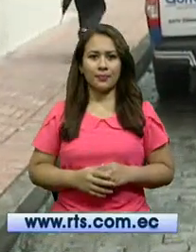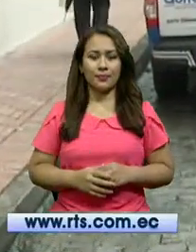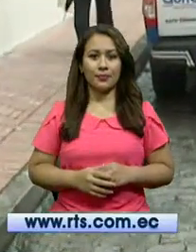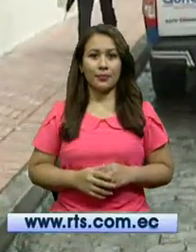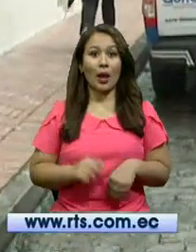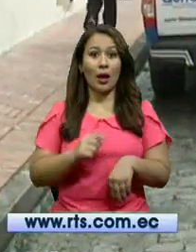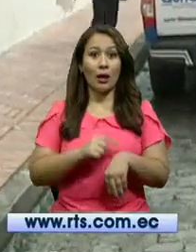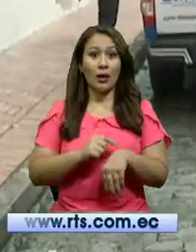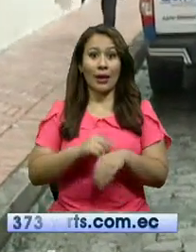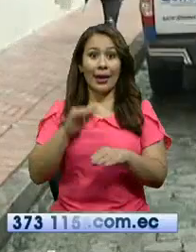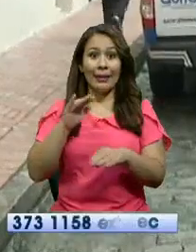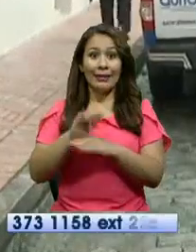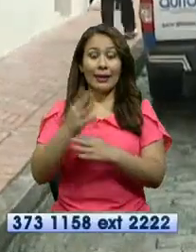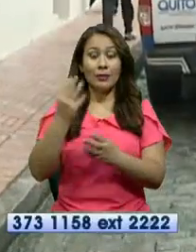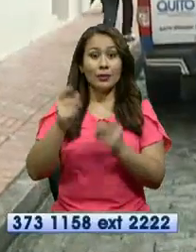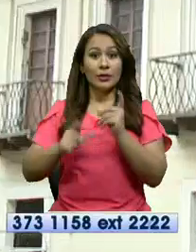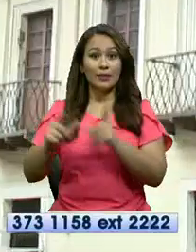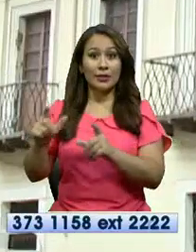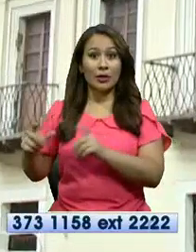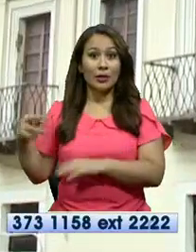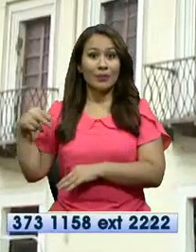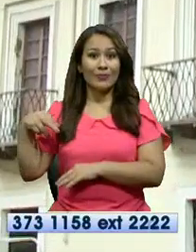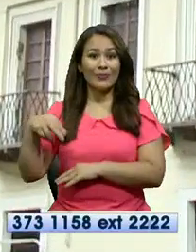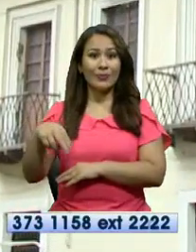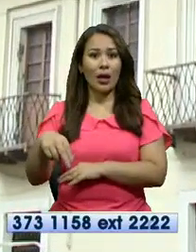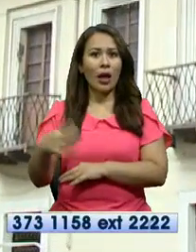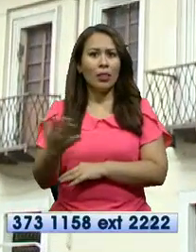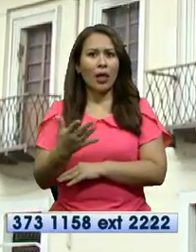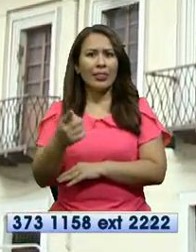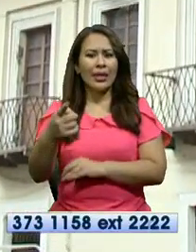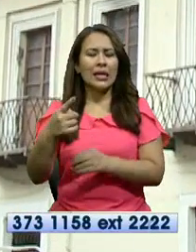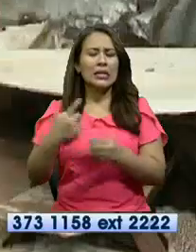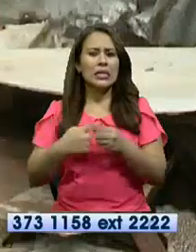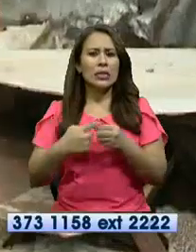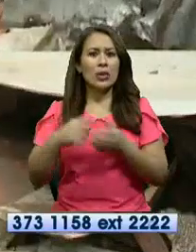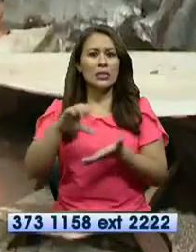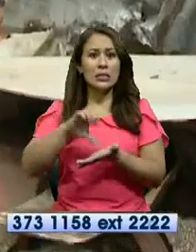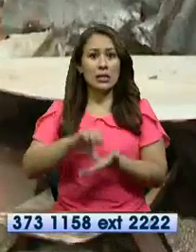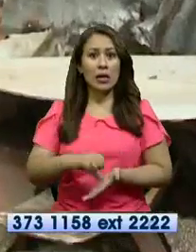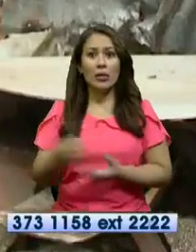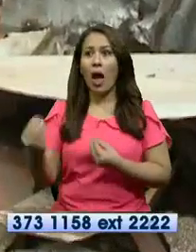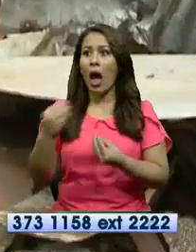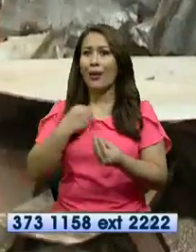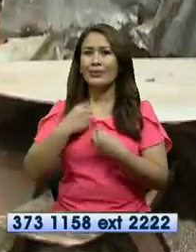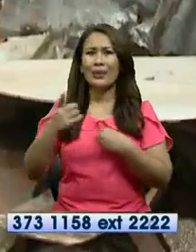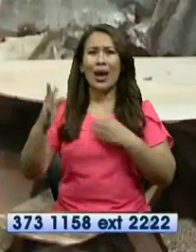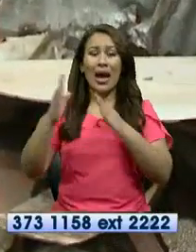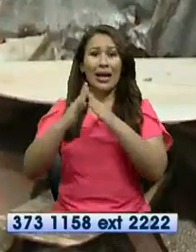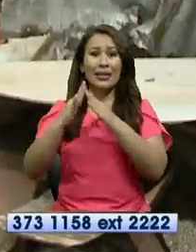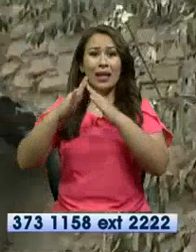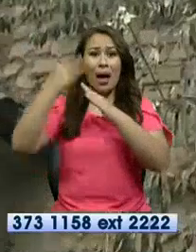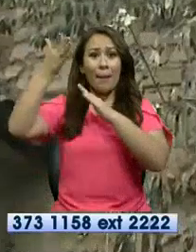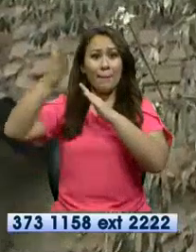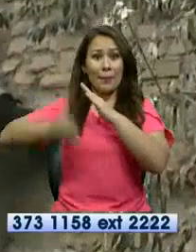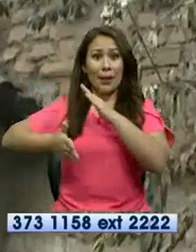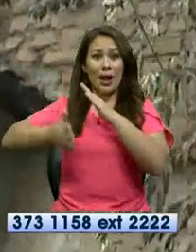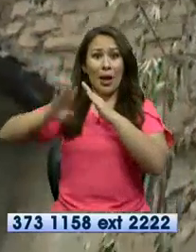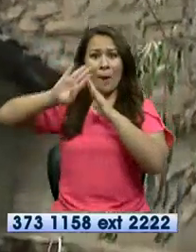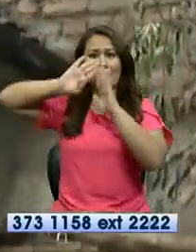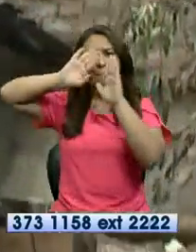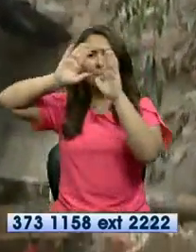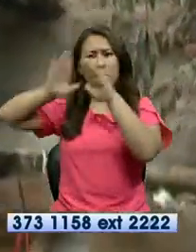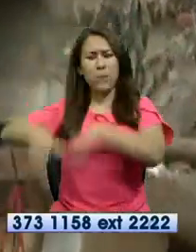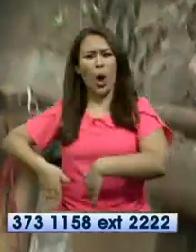En horas de la tarde, moradores de San Sebastián, en el centro histórico de Quito, reportaron el colapso de una pared de una